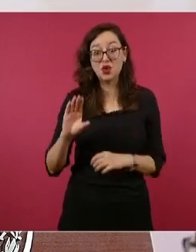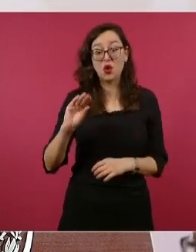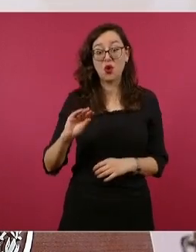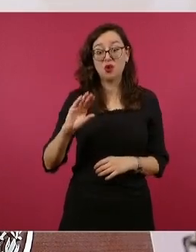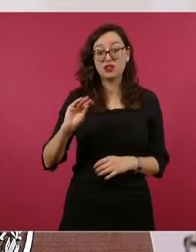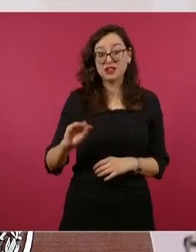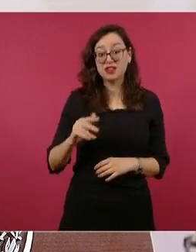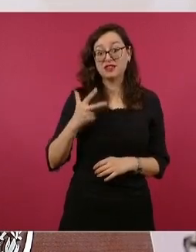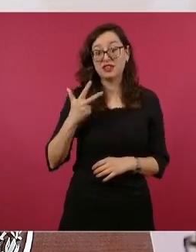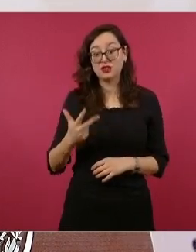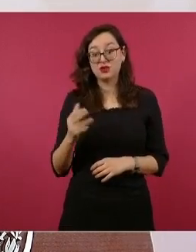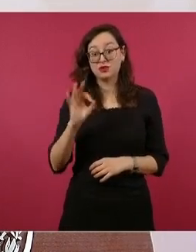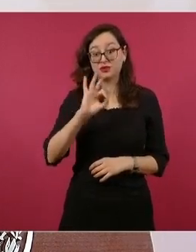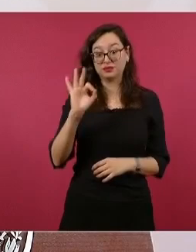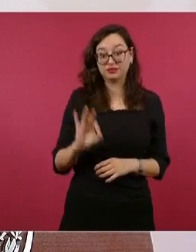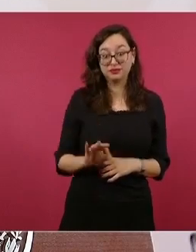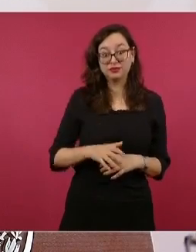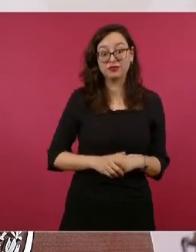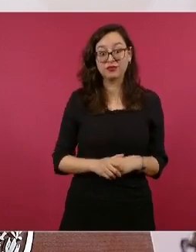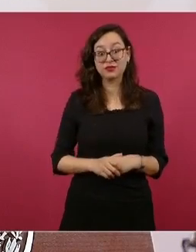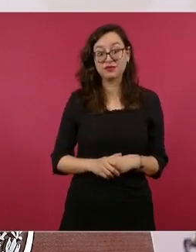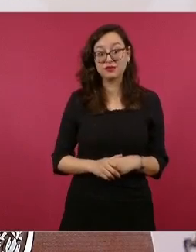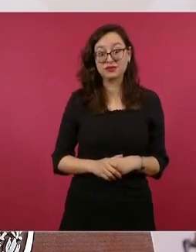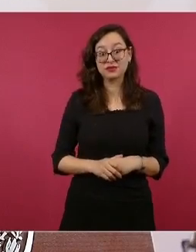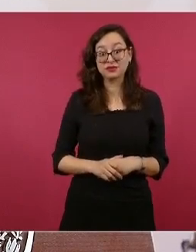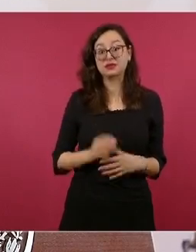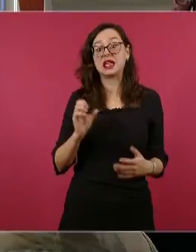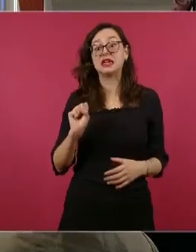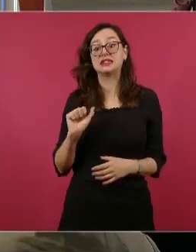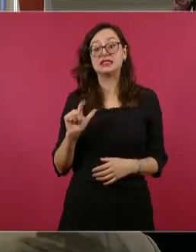con Salinas 47 por ciento de devaluación.